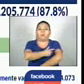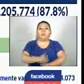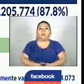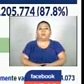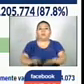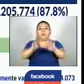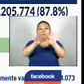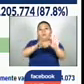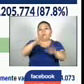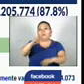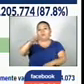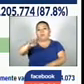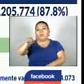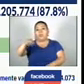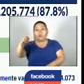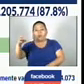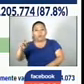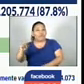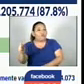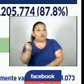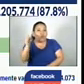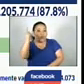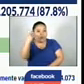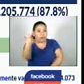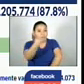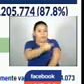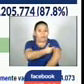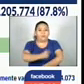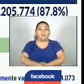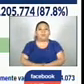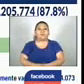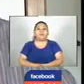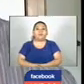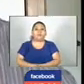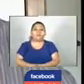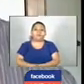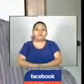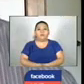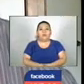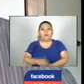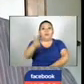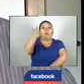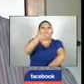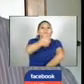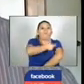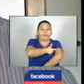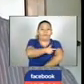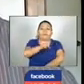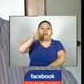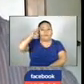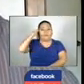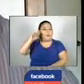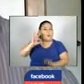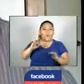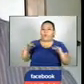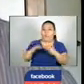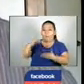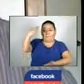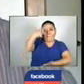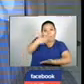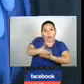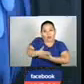Más de 700.000 recibieron solo la primera dosis. Las vacunas son realmente nuestra mejor barrera de protección, tanto a